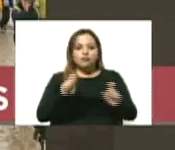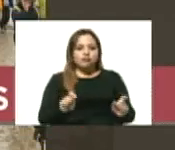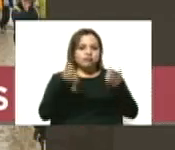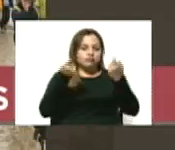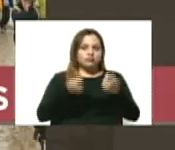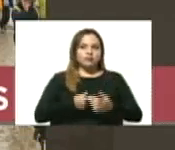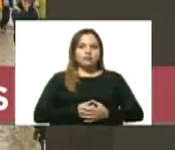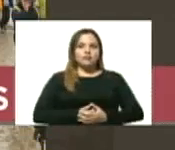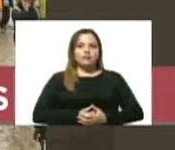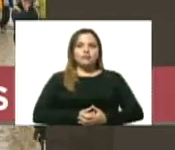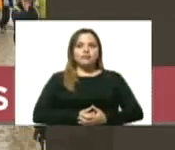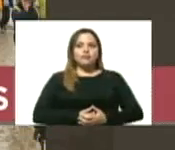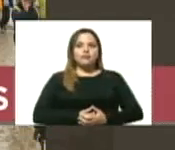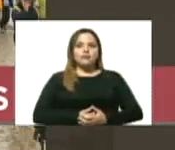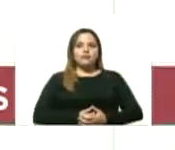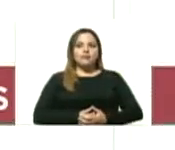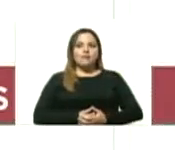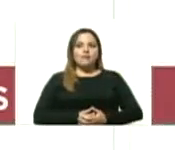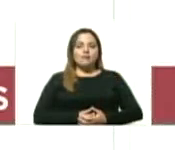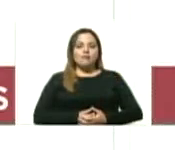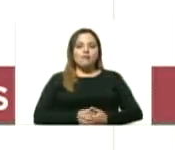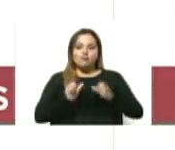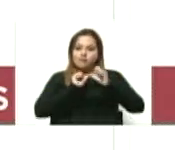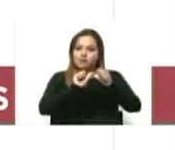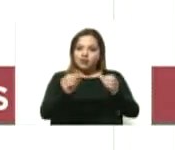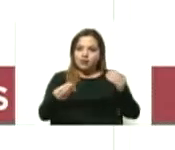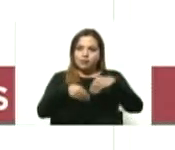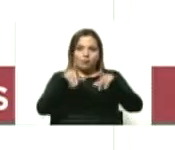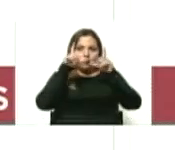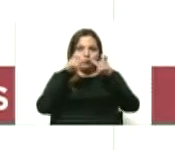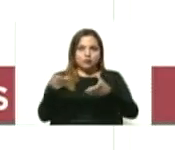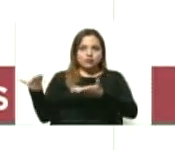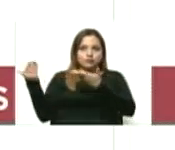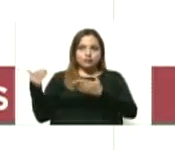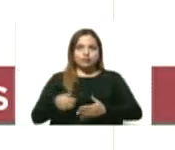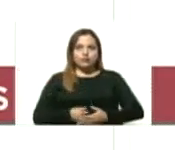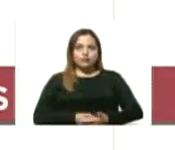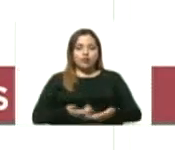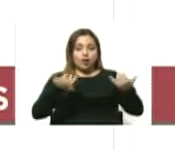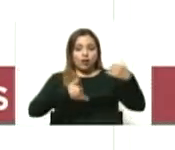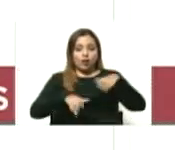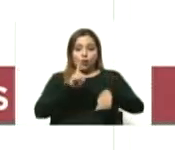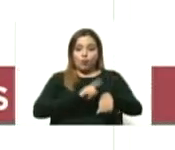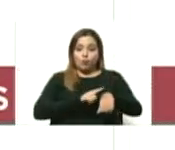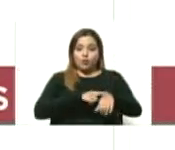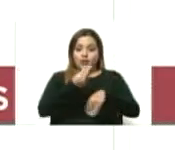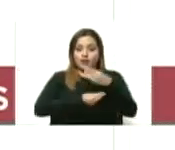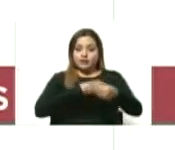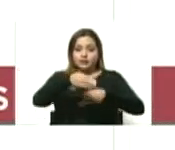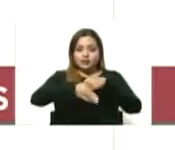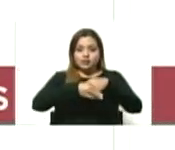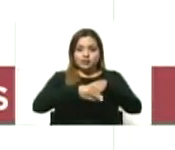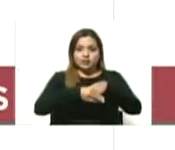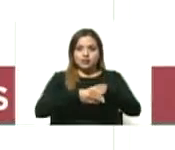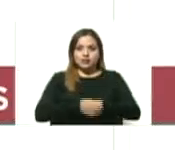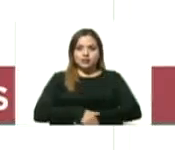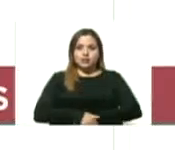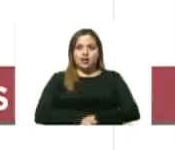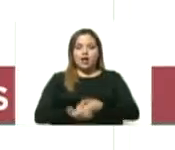rescate. Vamos a continuar viendo para ustedes entonces lo que hasta ahora se genera en las redes sociales, y vamos entonces a la